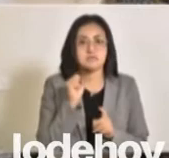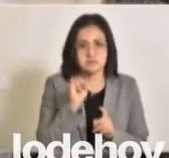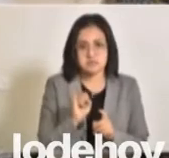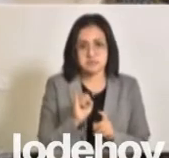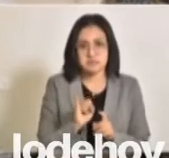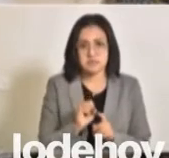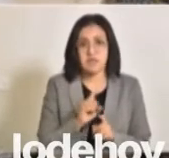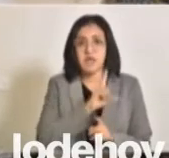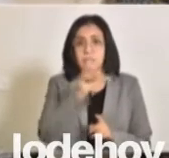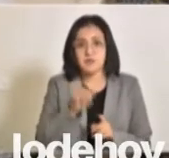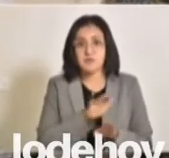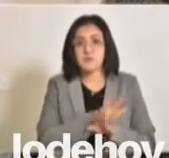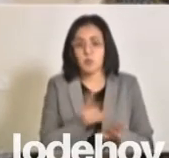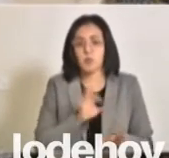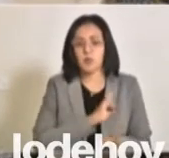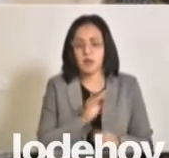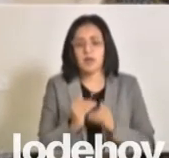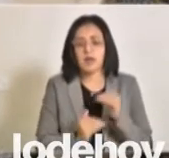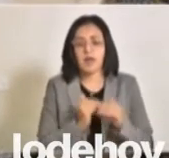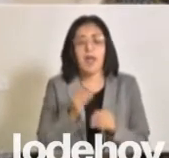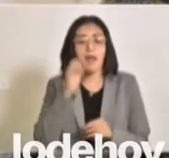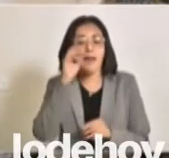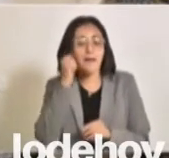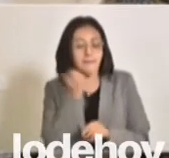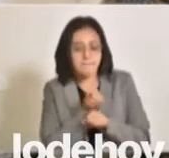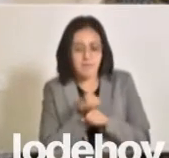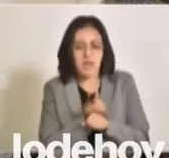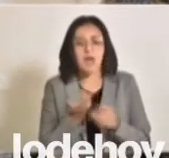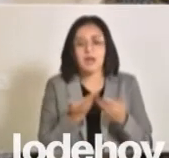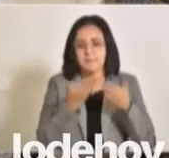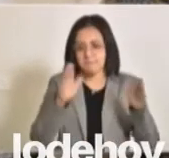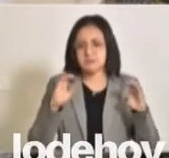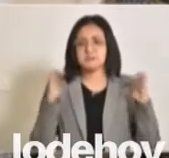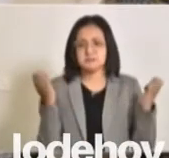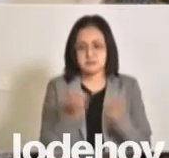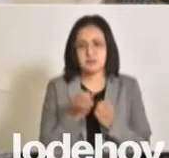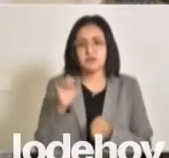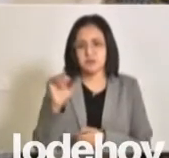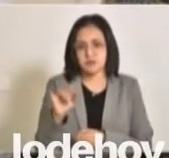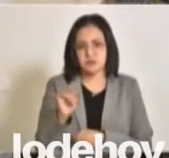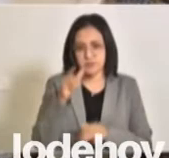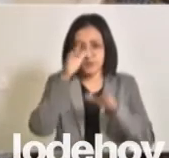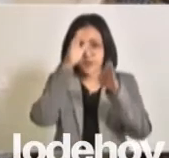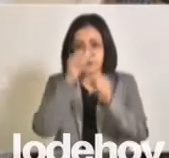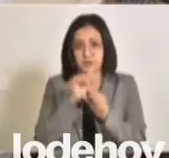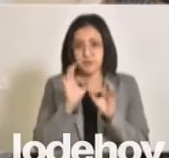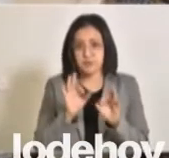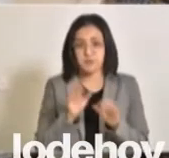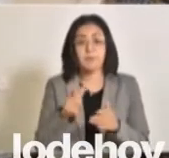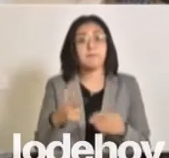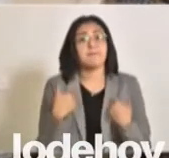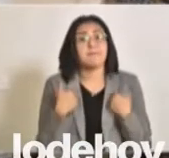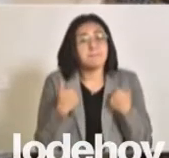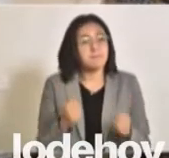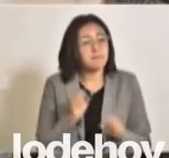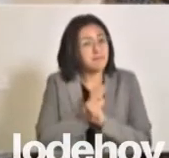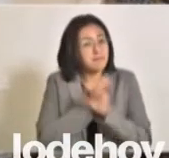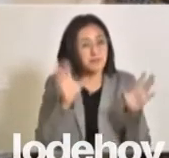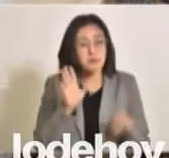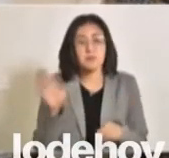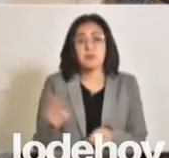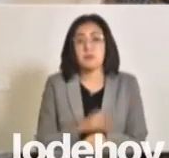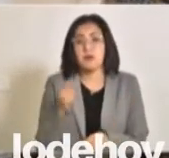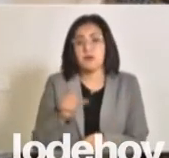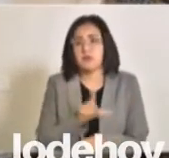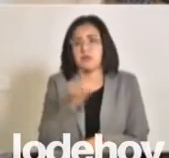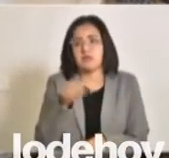inmediatamente haya condiciones para ir en amarillo y ahí se abren los estadios de acuerdo que quede claro porque si no